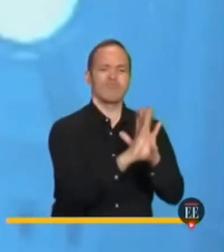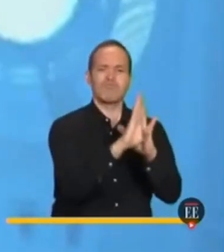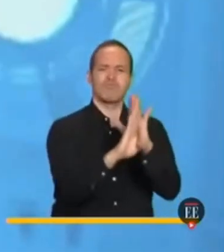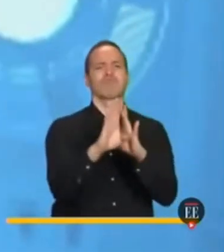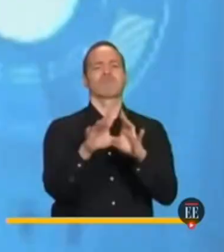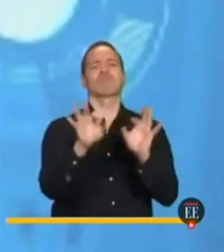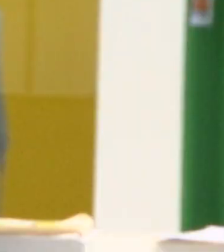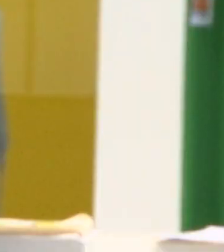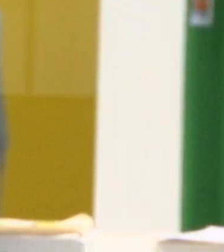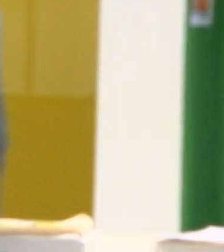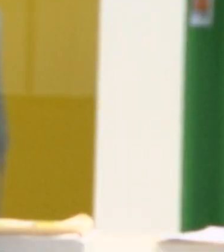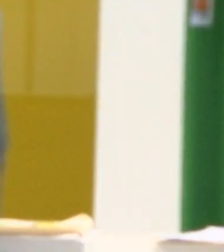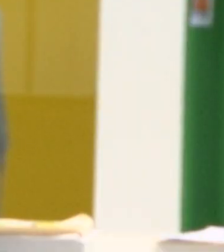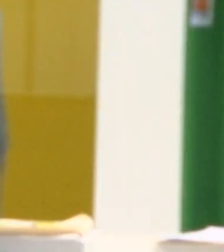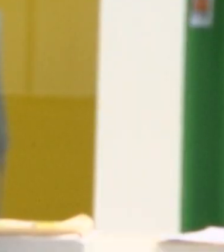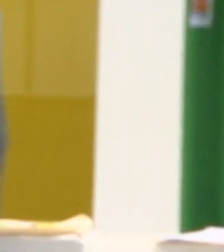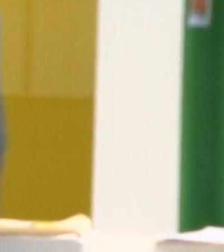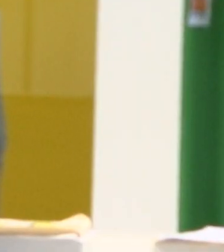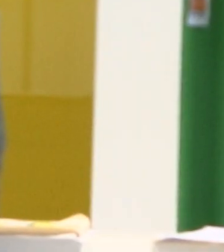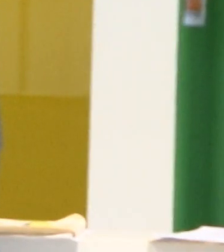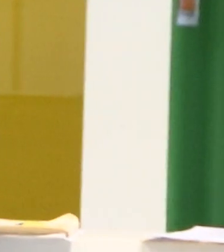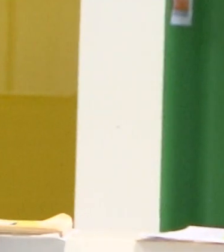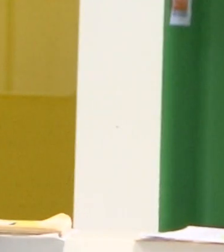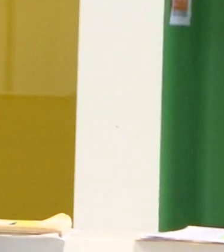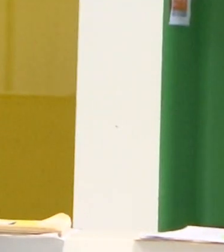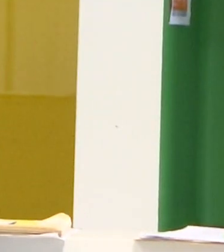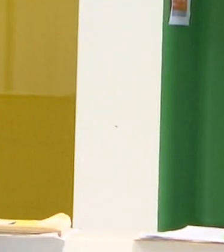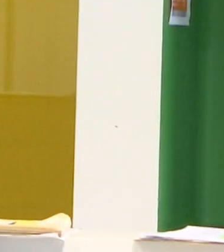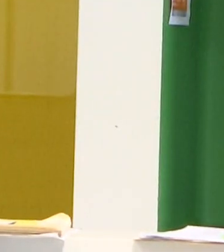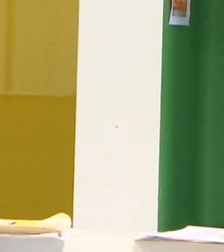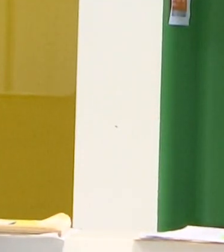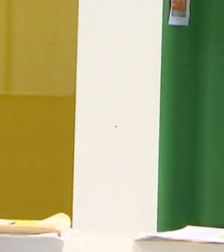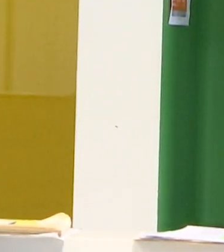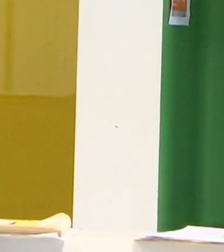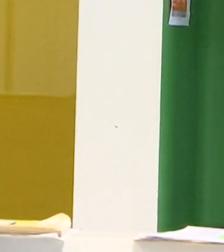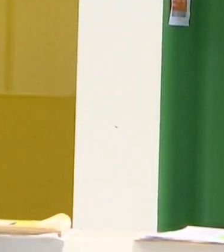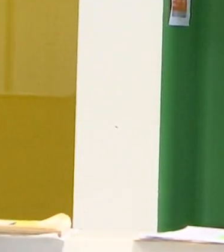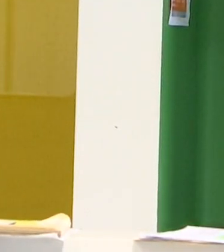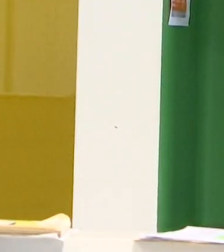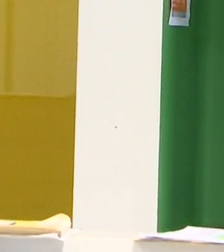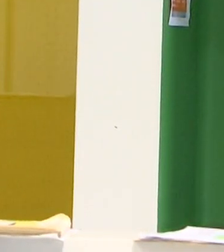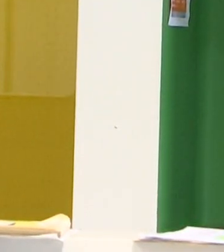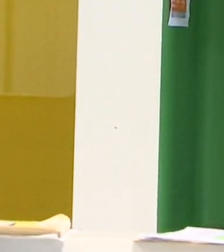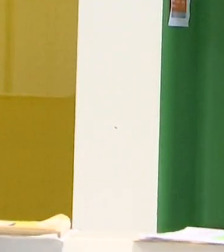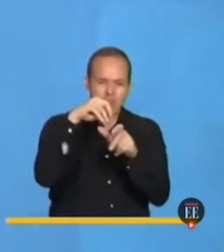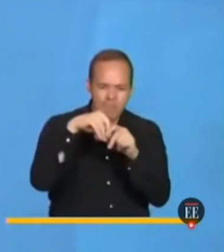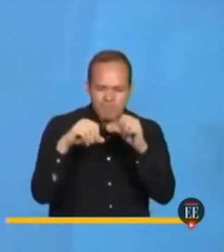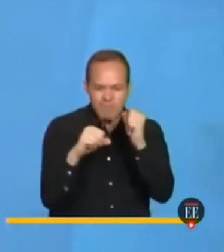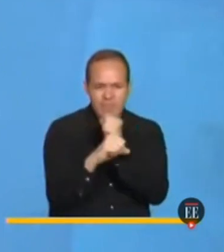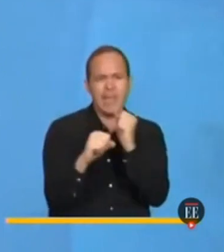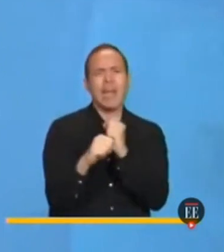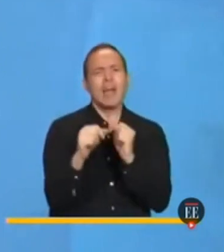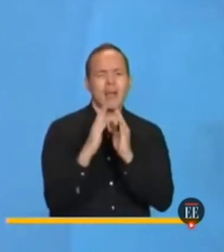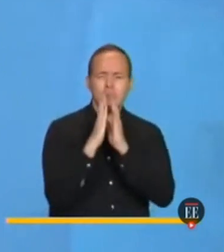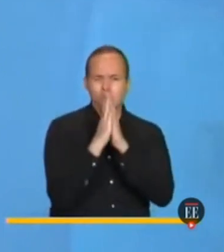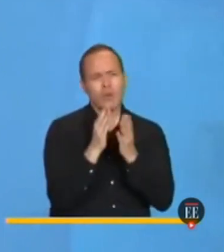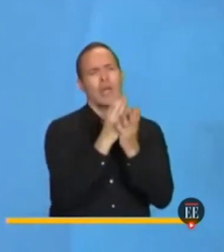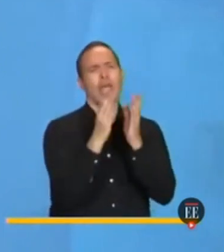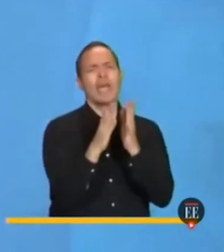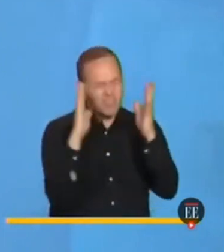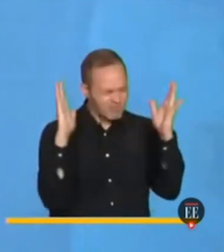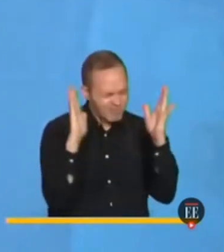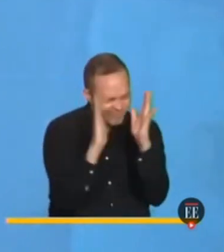con el trabajo de tantos médicos, de tantos intensivistas, a quienes quiero brindarles el aplauso más especial de